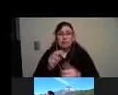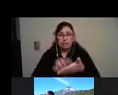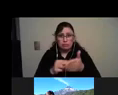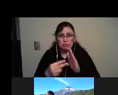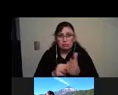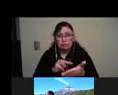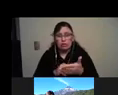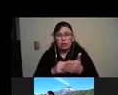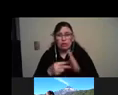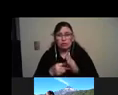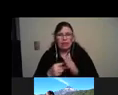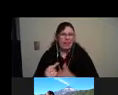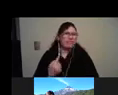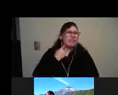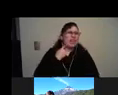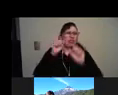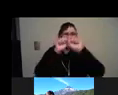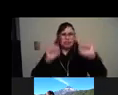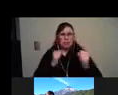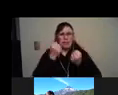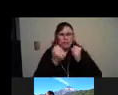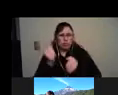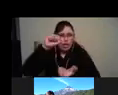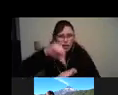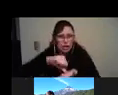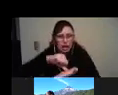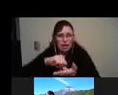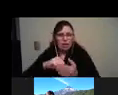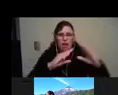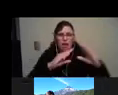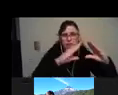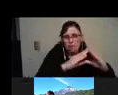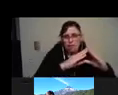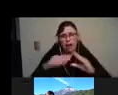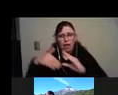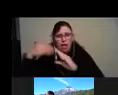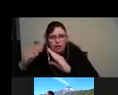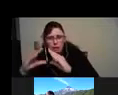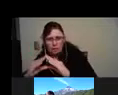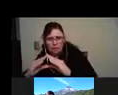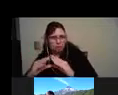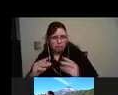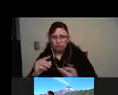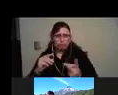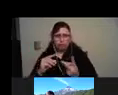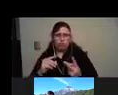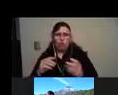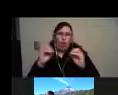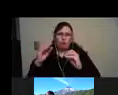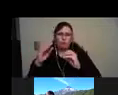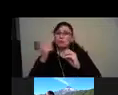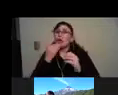¿cierto?, del sistema nervioso central, ya sea de su vía piramidal, extrapiramidal o de su vía cerebelosa,